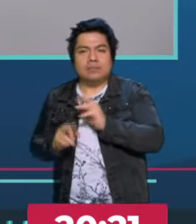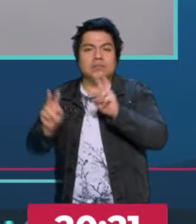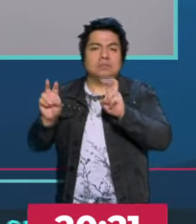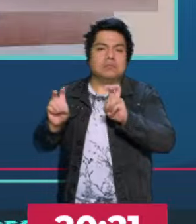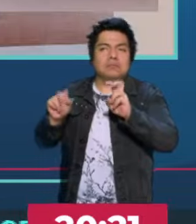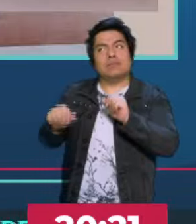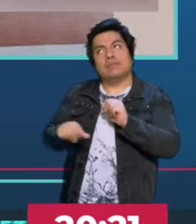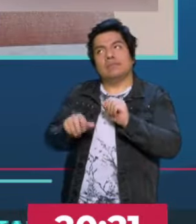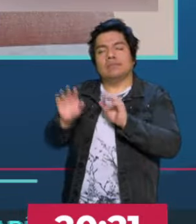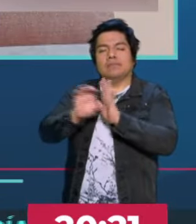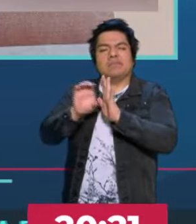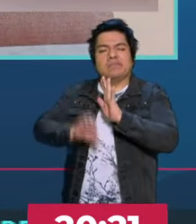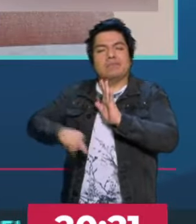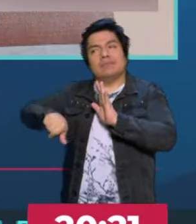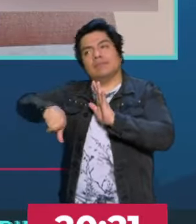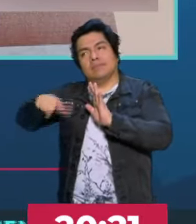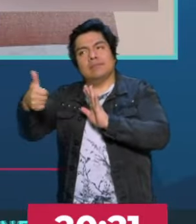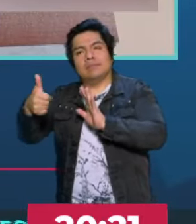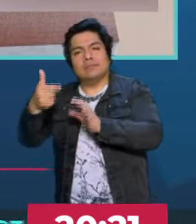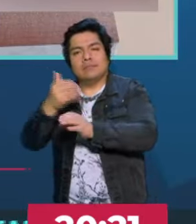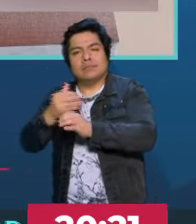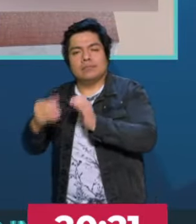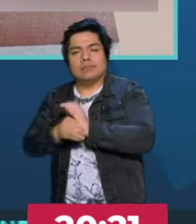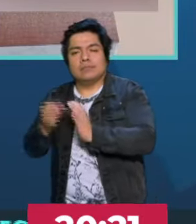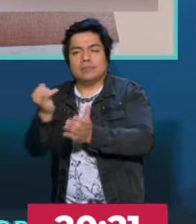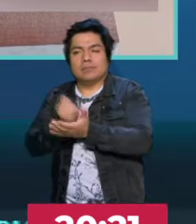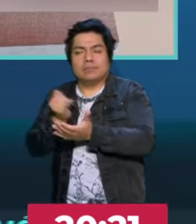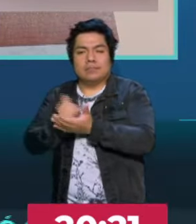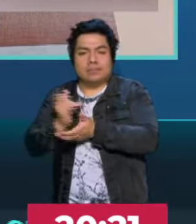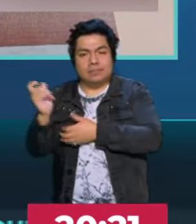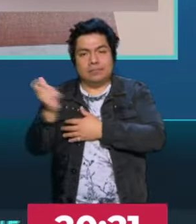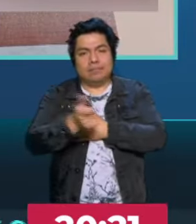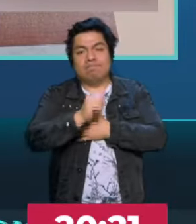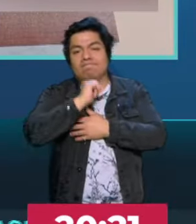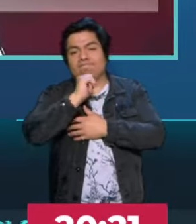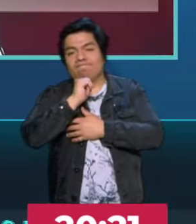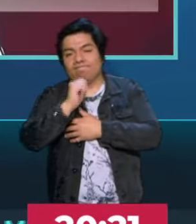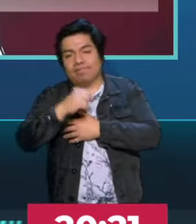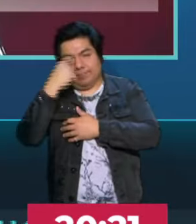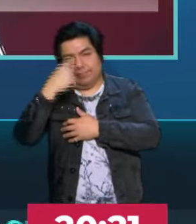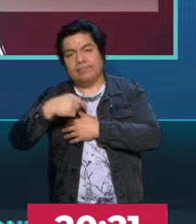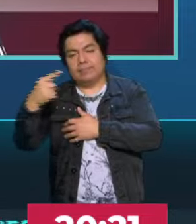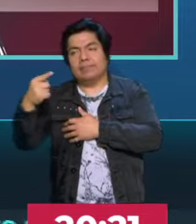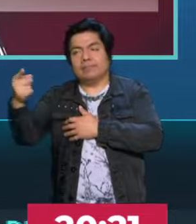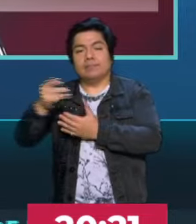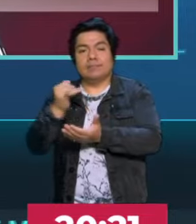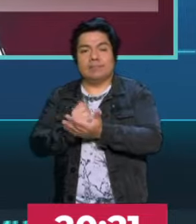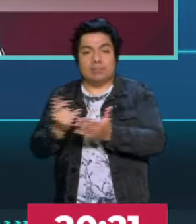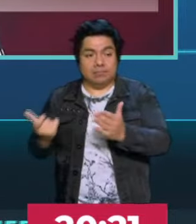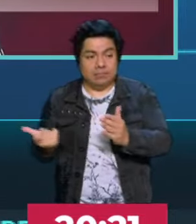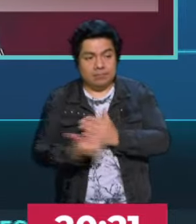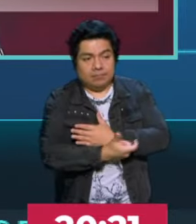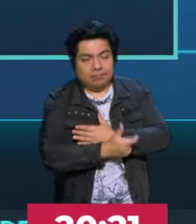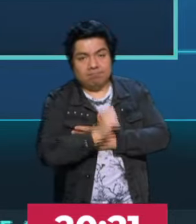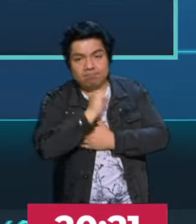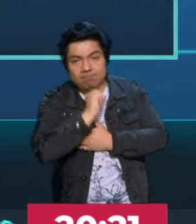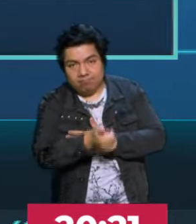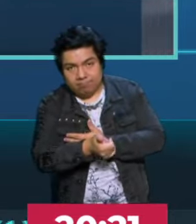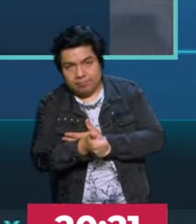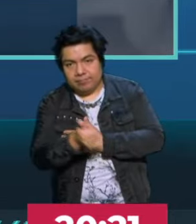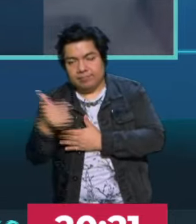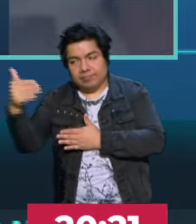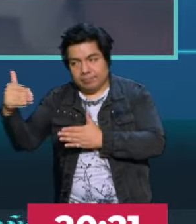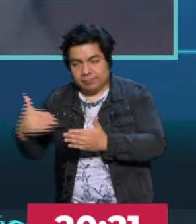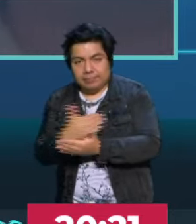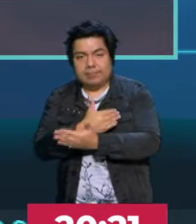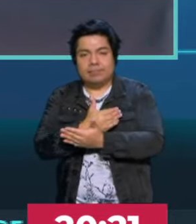otra mercancía que no paga impuestos y es con la finalidad precisamente de evadir impuestos, pero también puede